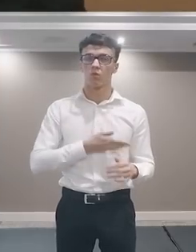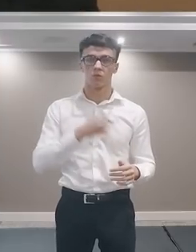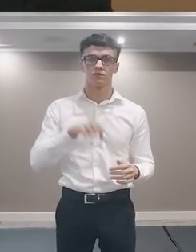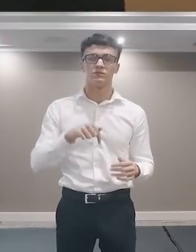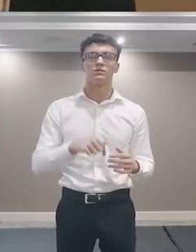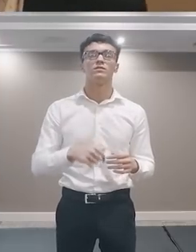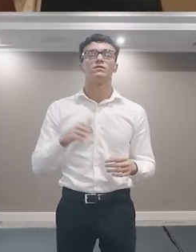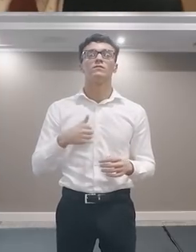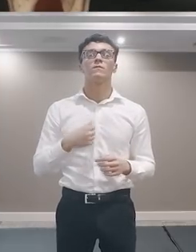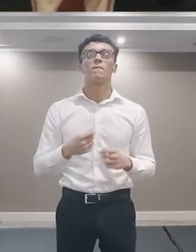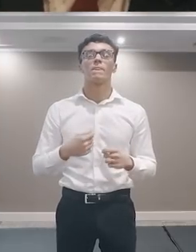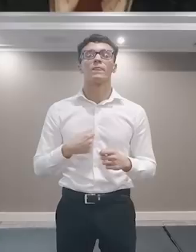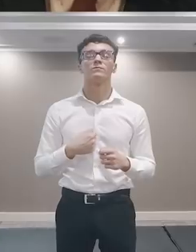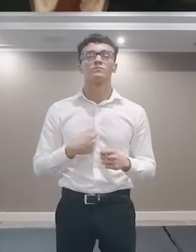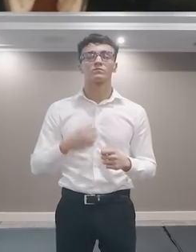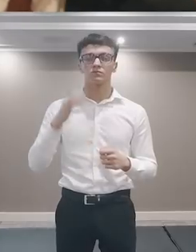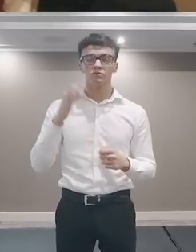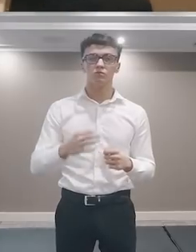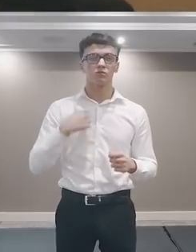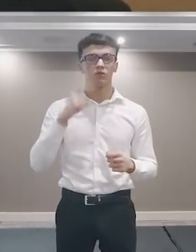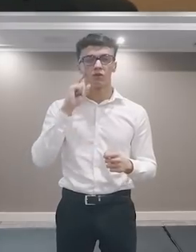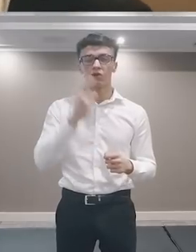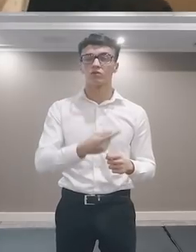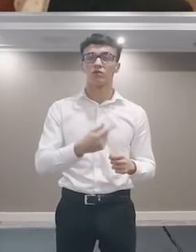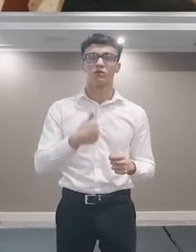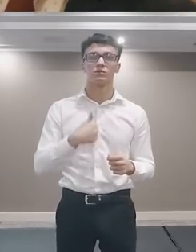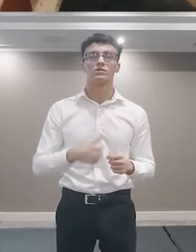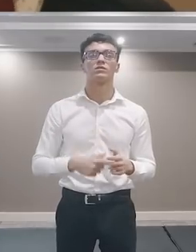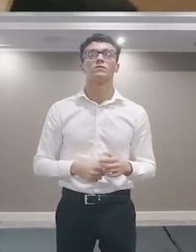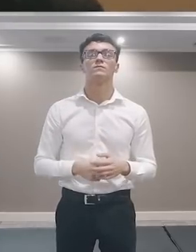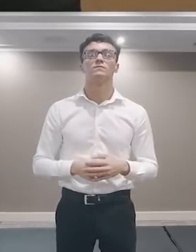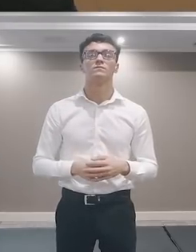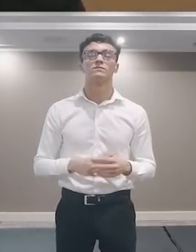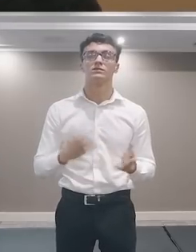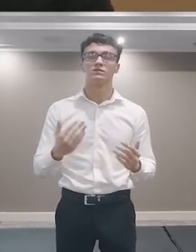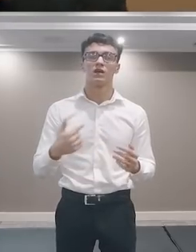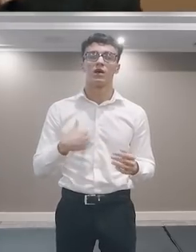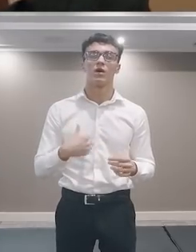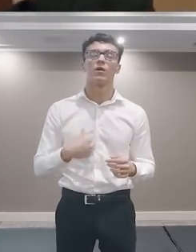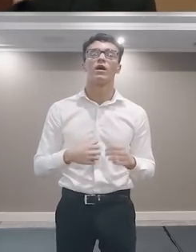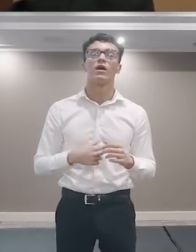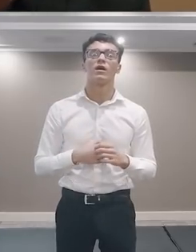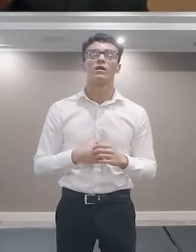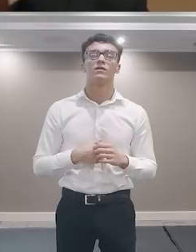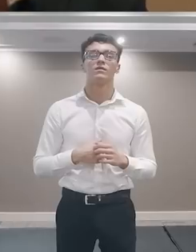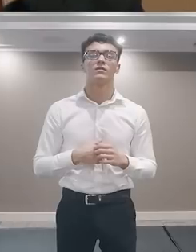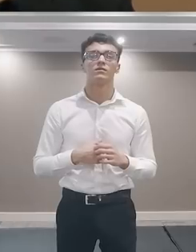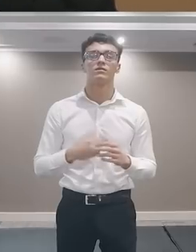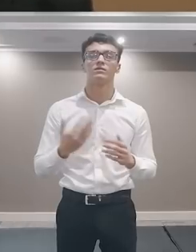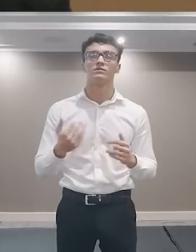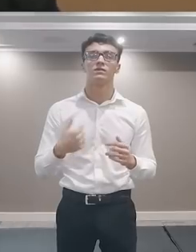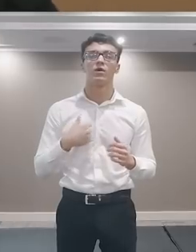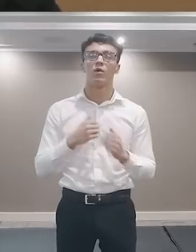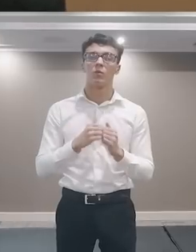momento en el que en el cubo no está haciendo muchas cosas de hecho estaba en aquel momento incluso entrenando en la academia del valencià o sea que a nivel deportivo